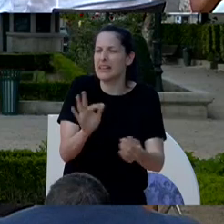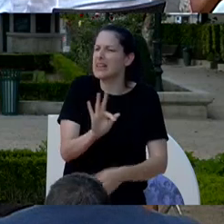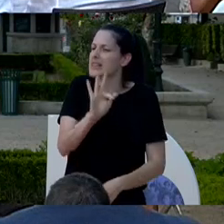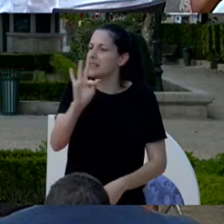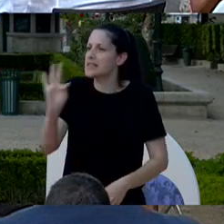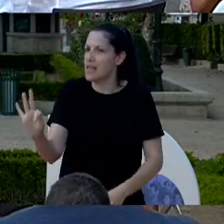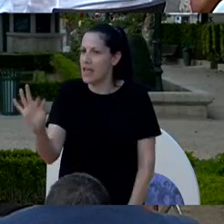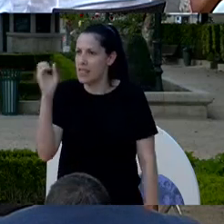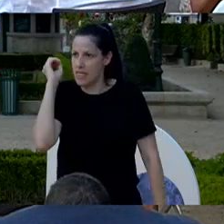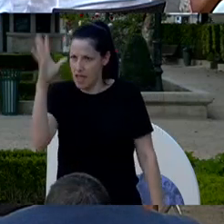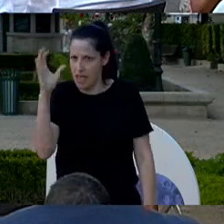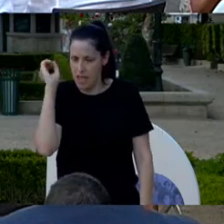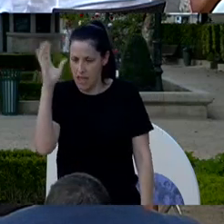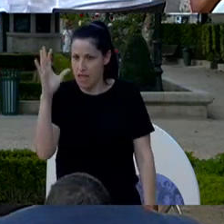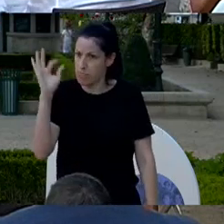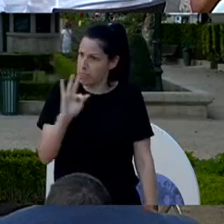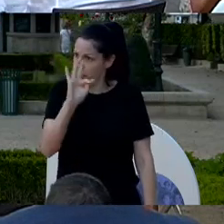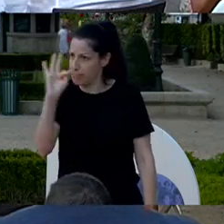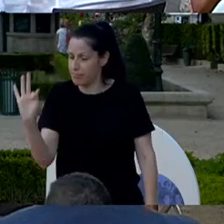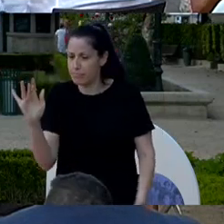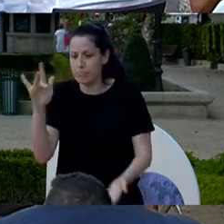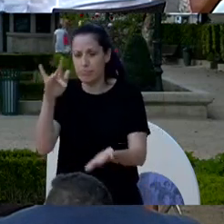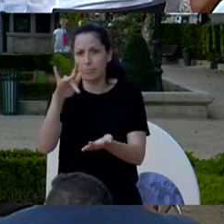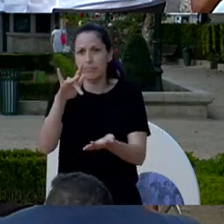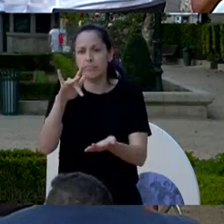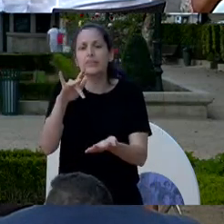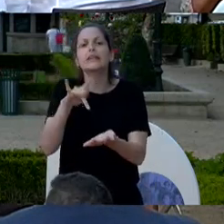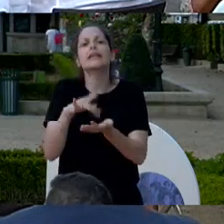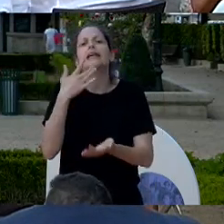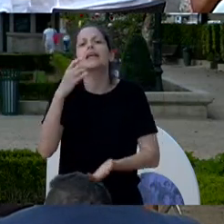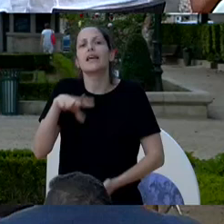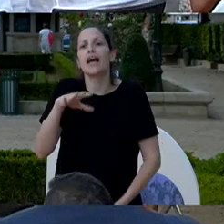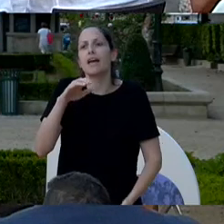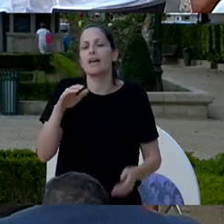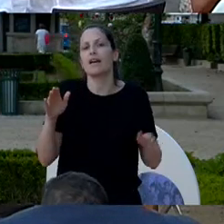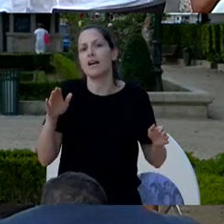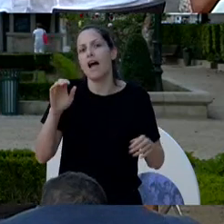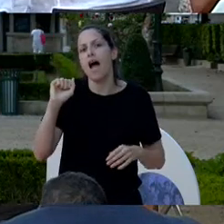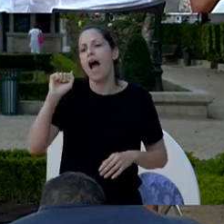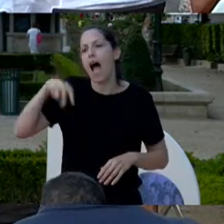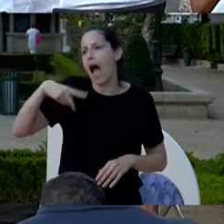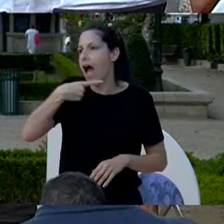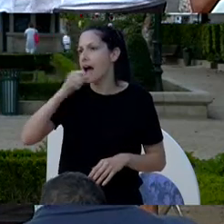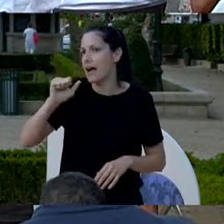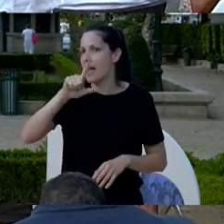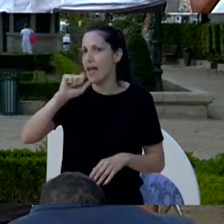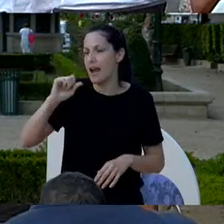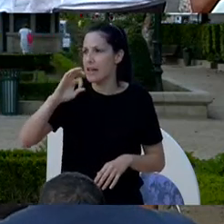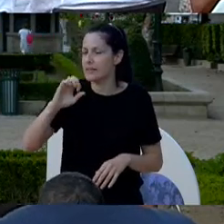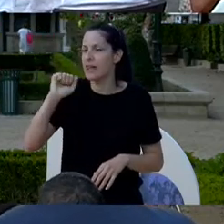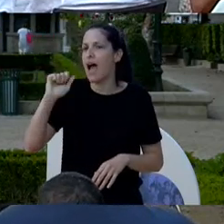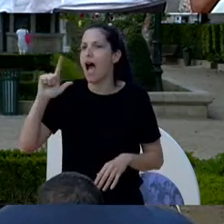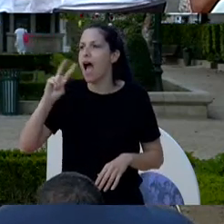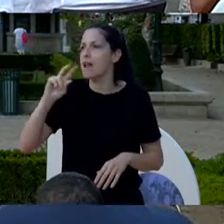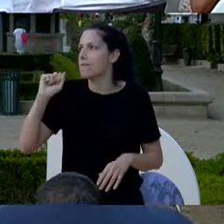o noso próximo faladoiro será o de Ángeles Alvariño. Ángeles Alvariño, que foi unha